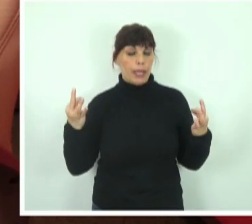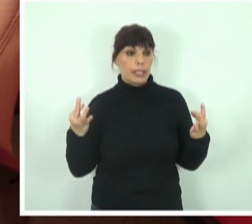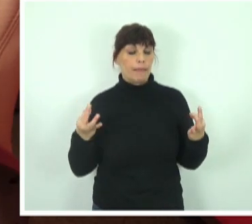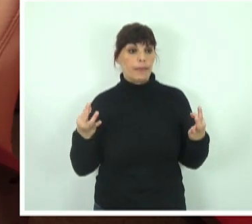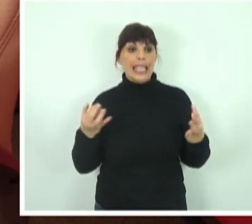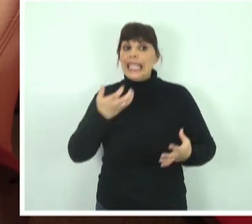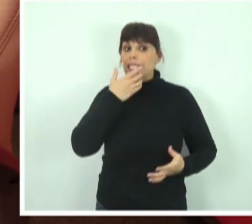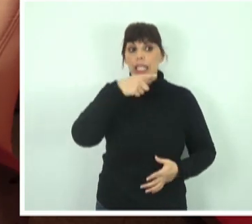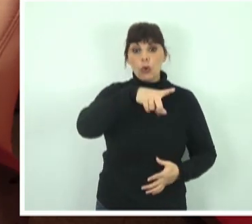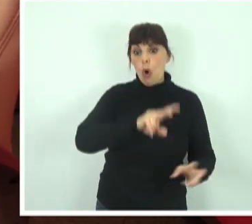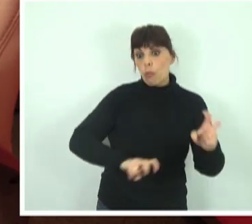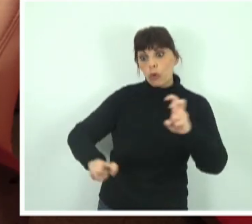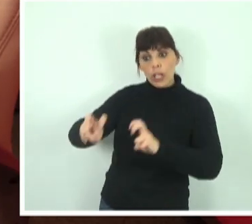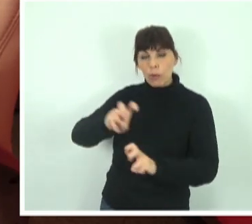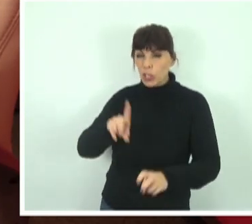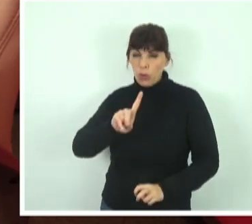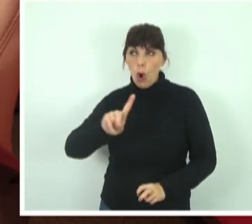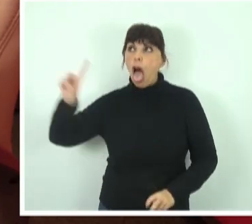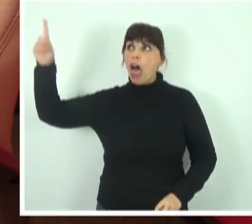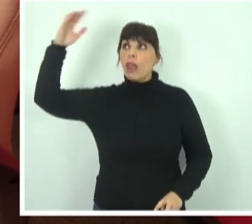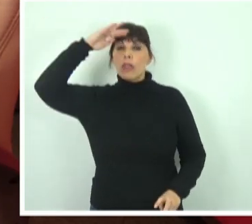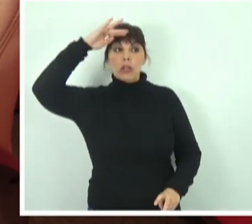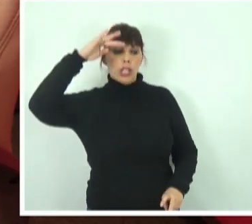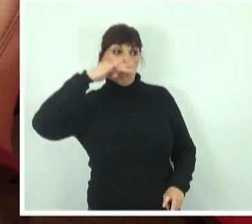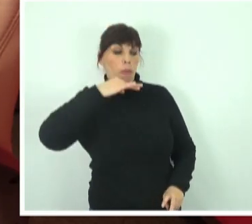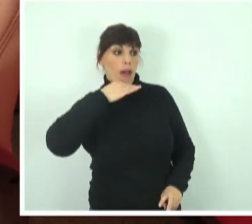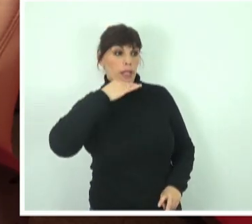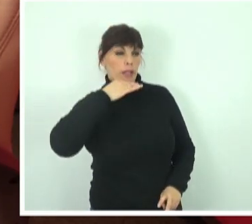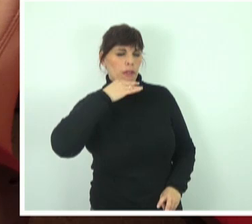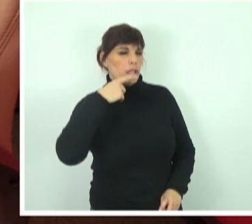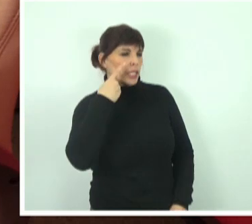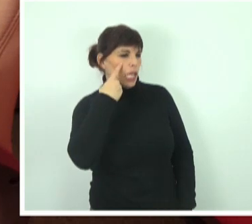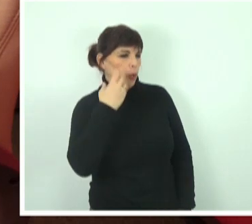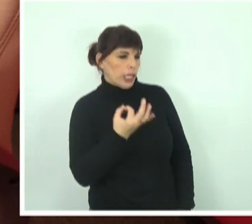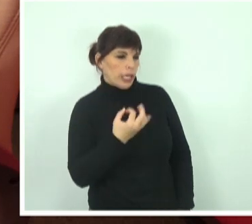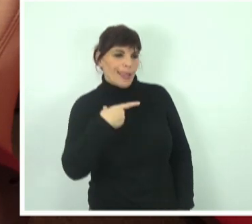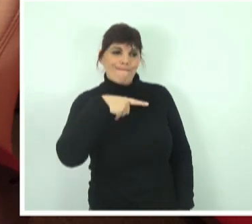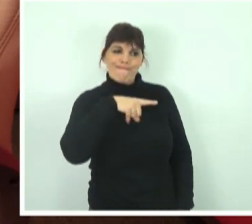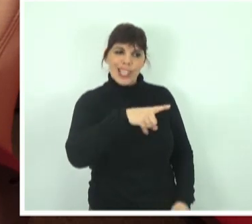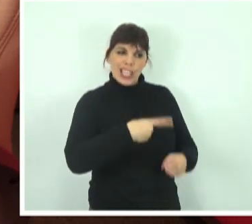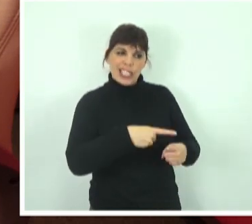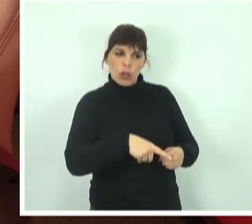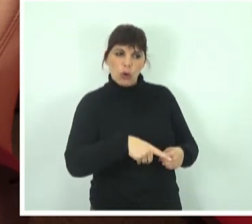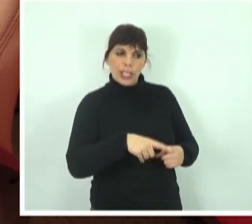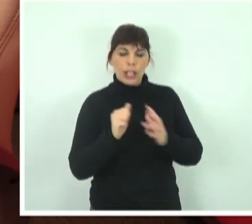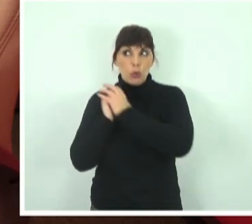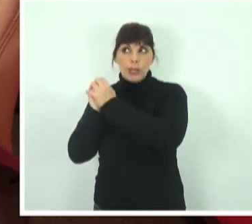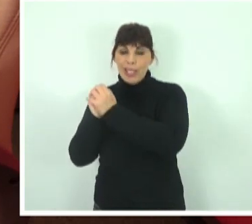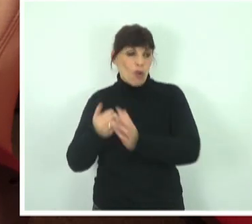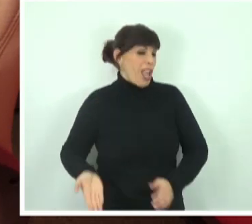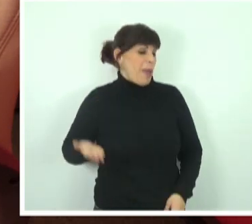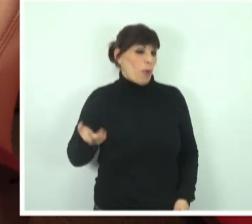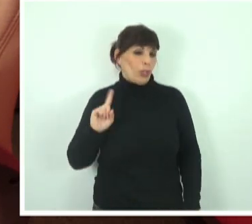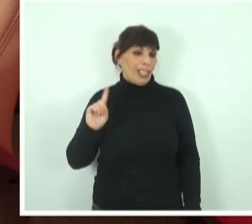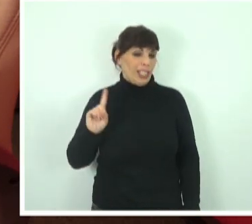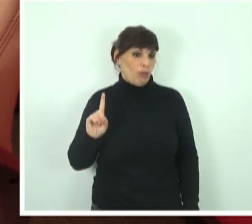el Padre, Él se da cuenta que para ti no es importante. Y si para ti no es importante, ¿por qué